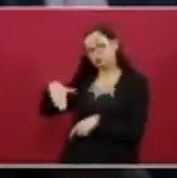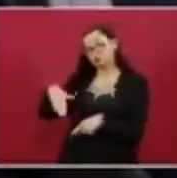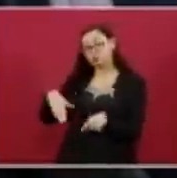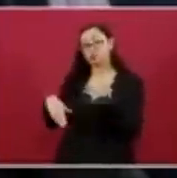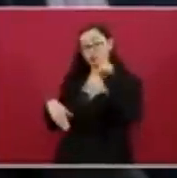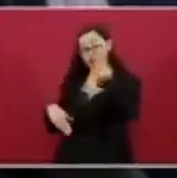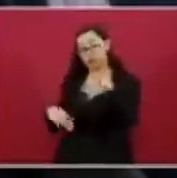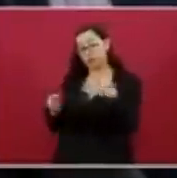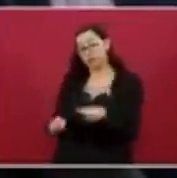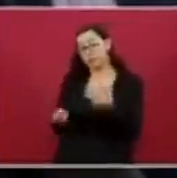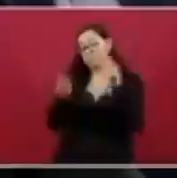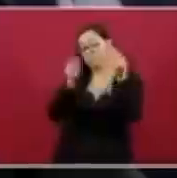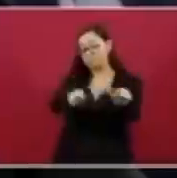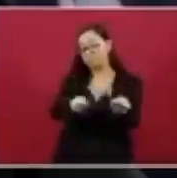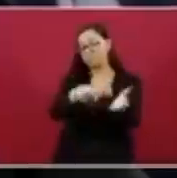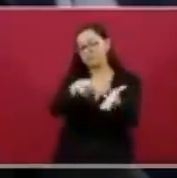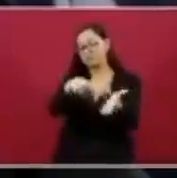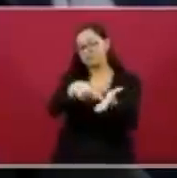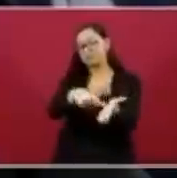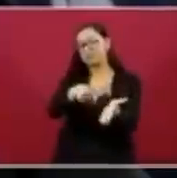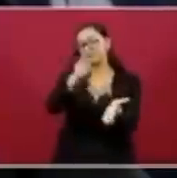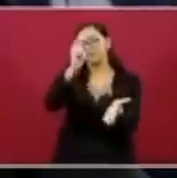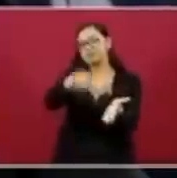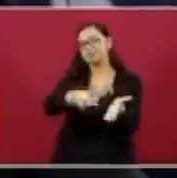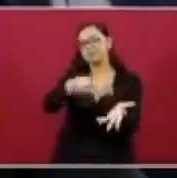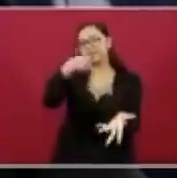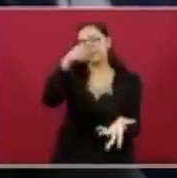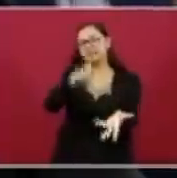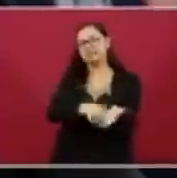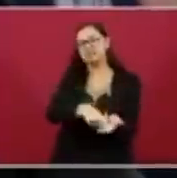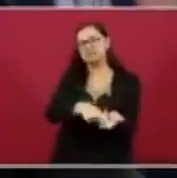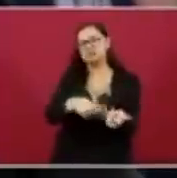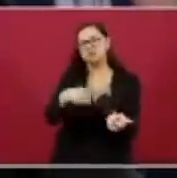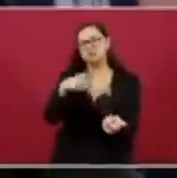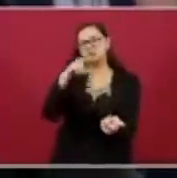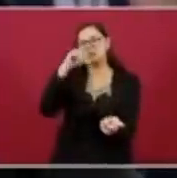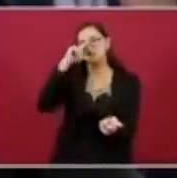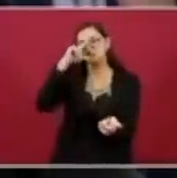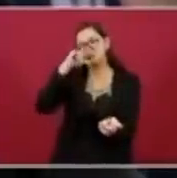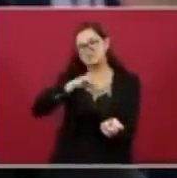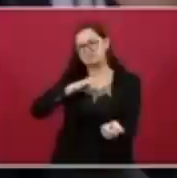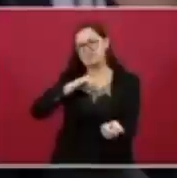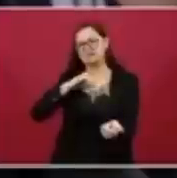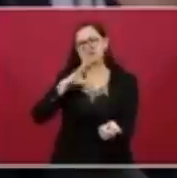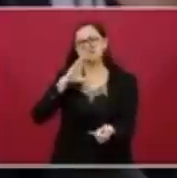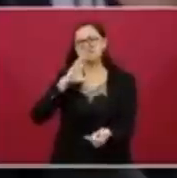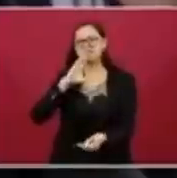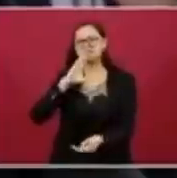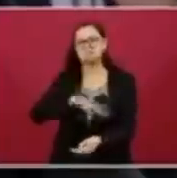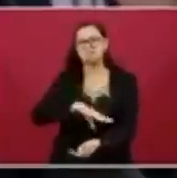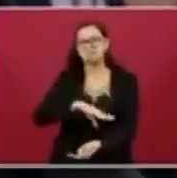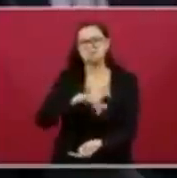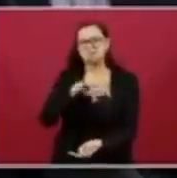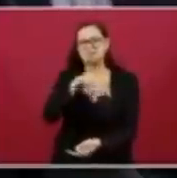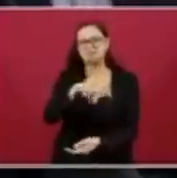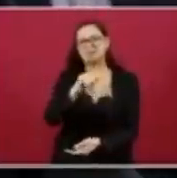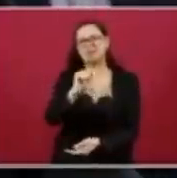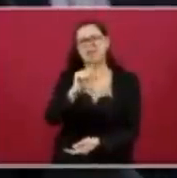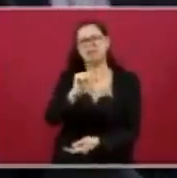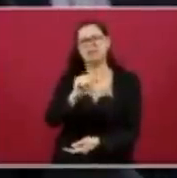a las irregularidades en las que se fincó la investigación del caso